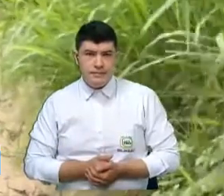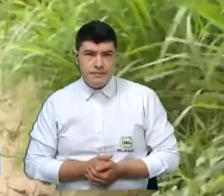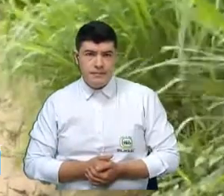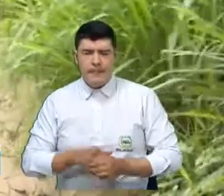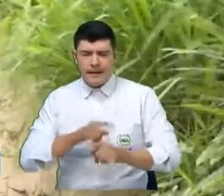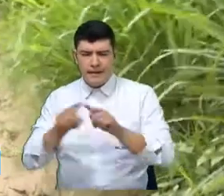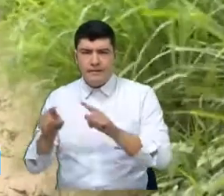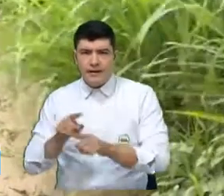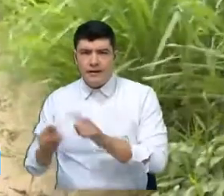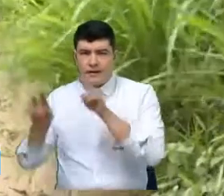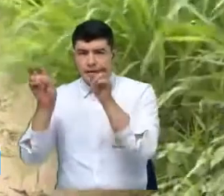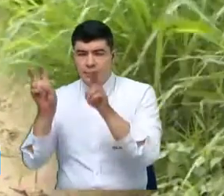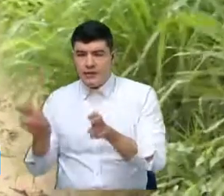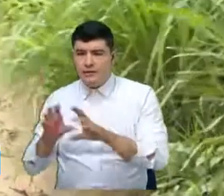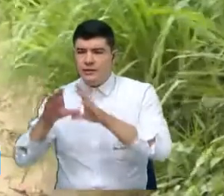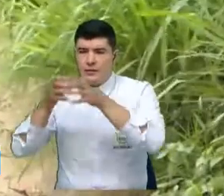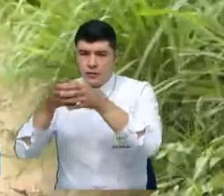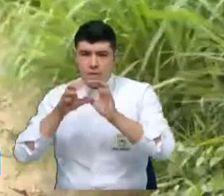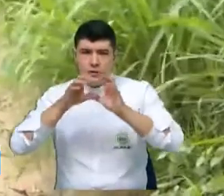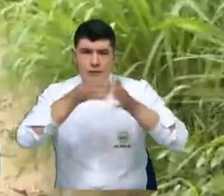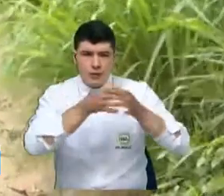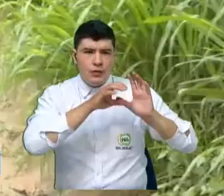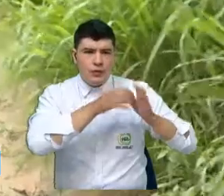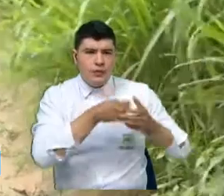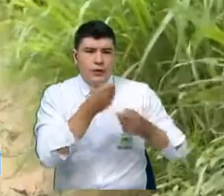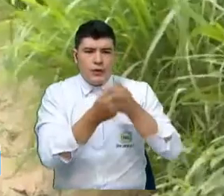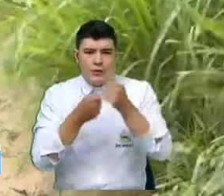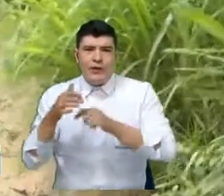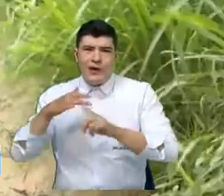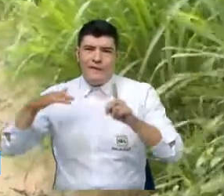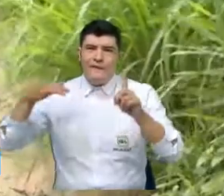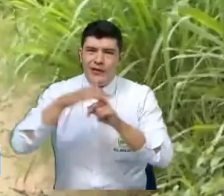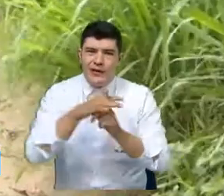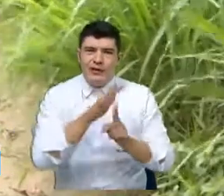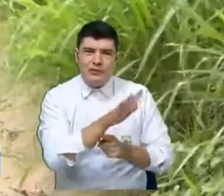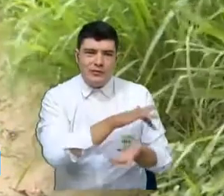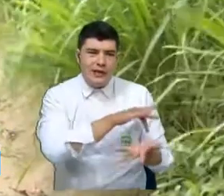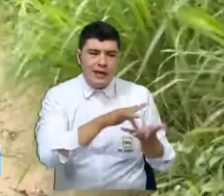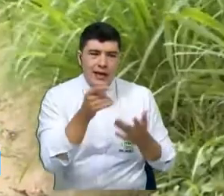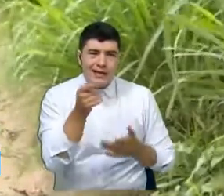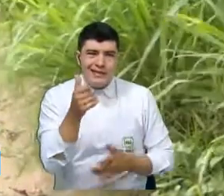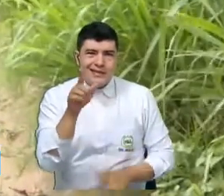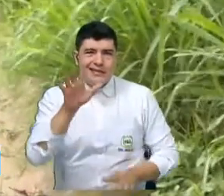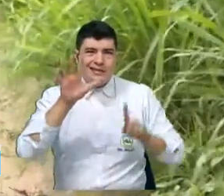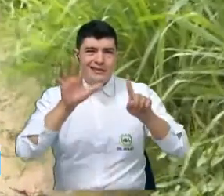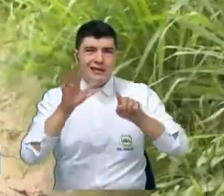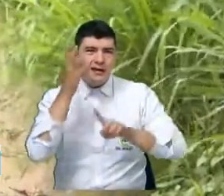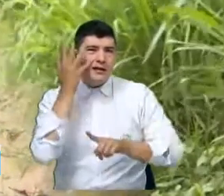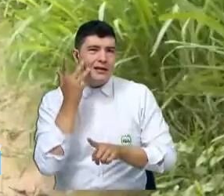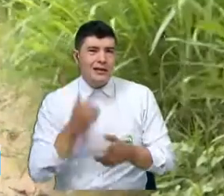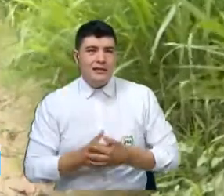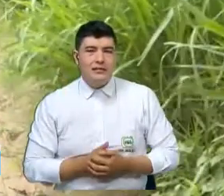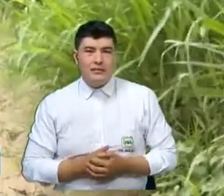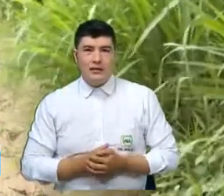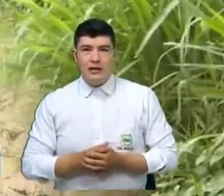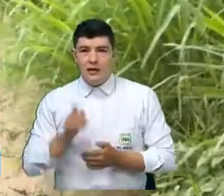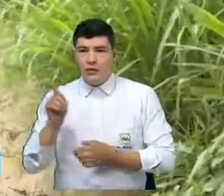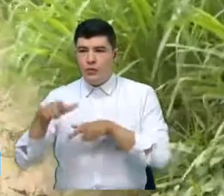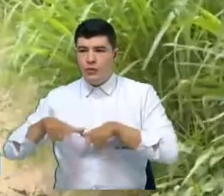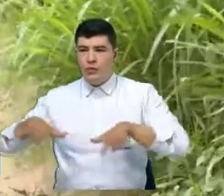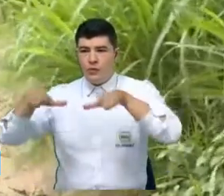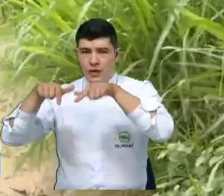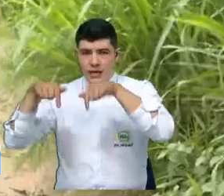Son diferentes los sectores que se han visto afectados económicamente por esta emergencia que ya completa casi 6 días. Uno de ellos es el sector